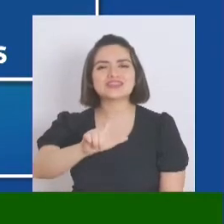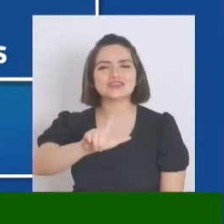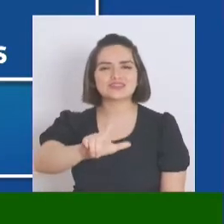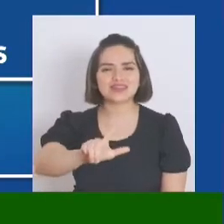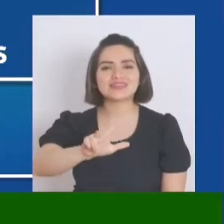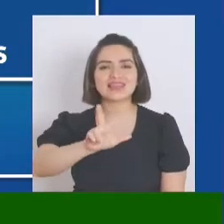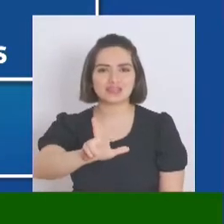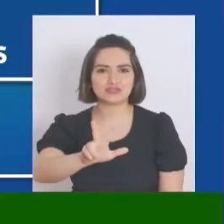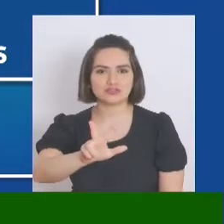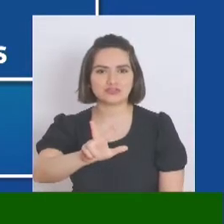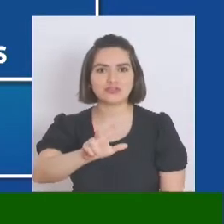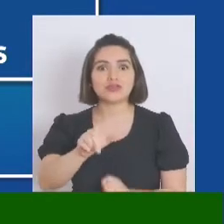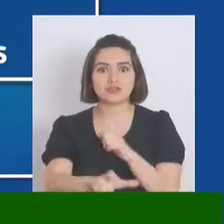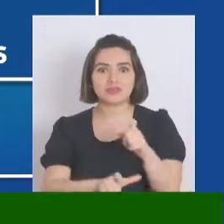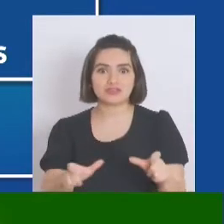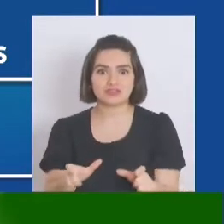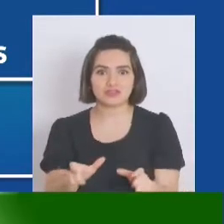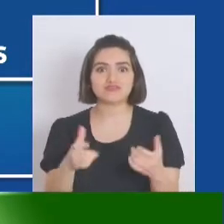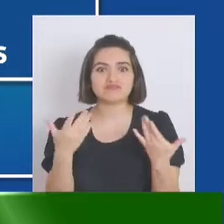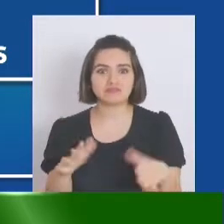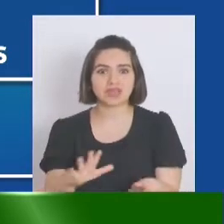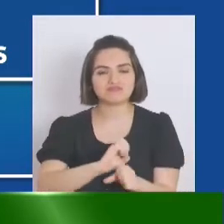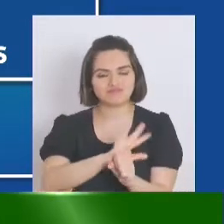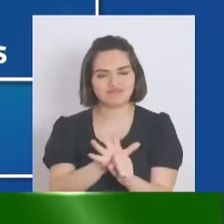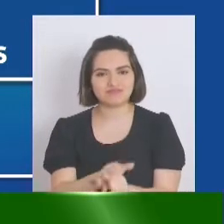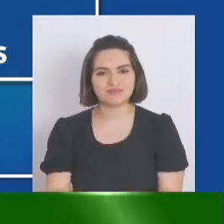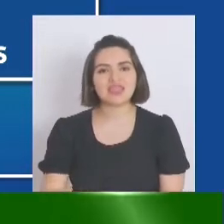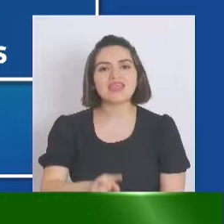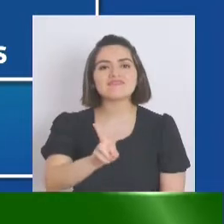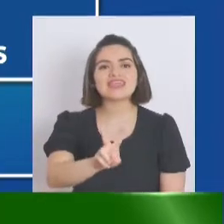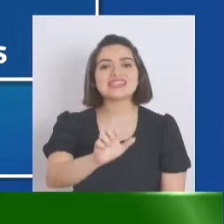703.178 casos, de los cuales